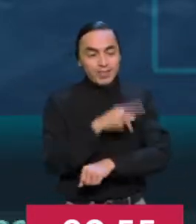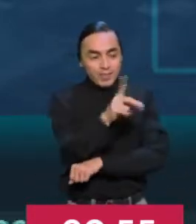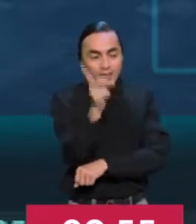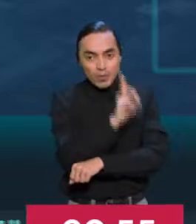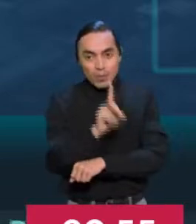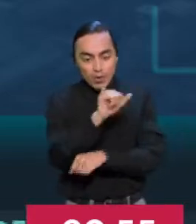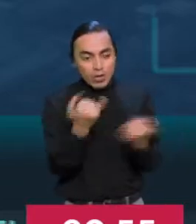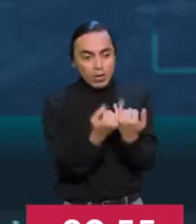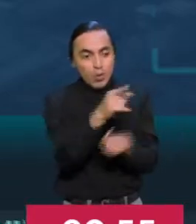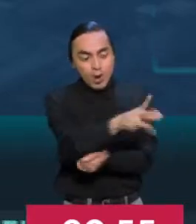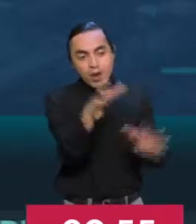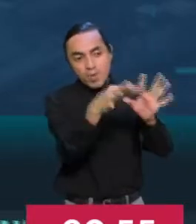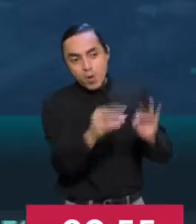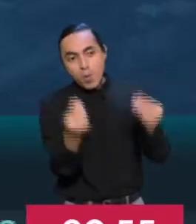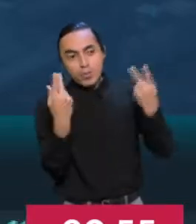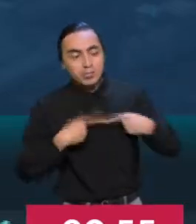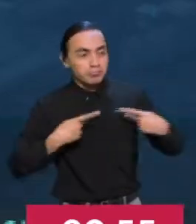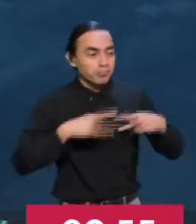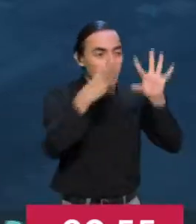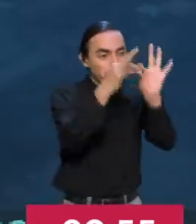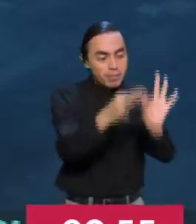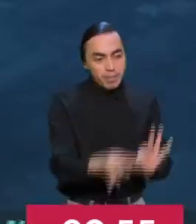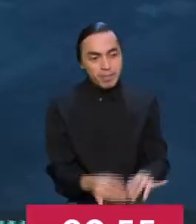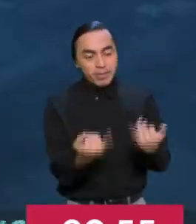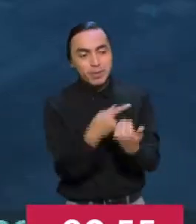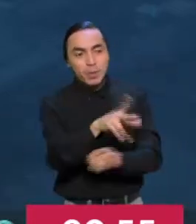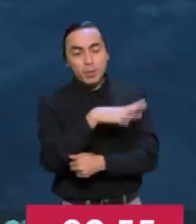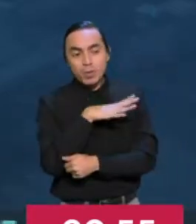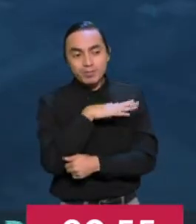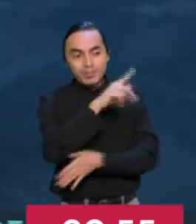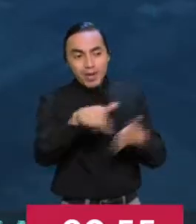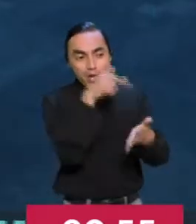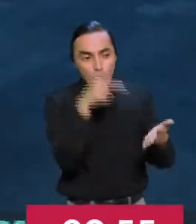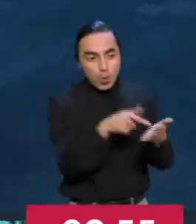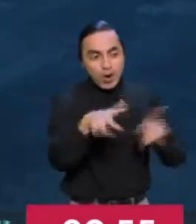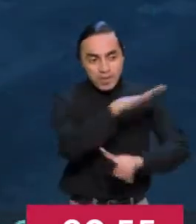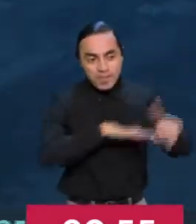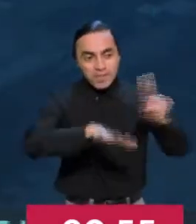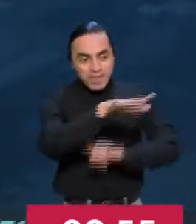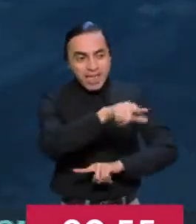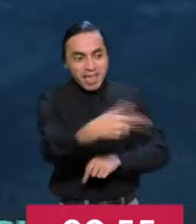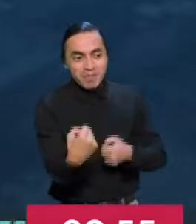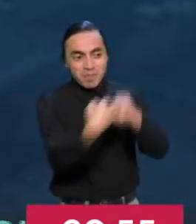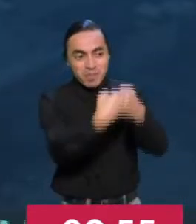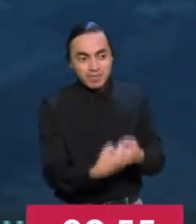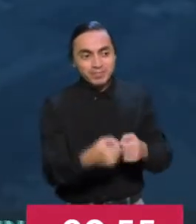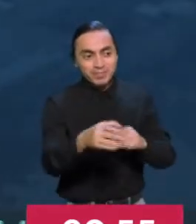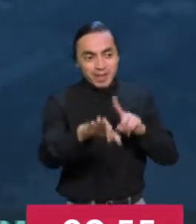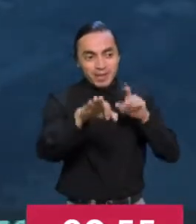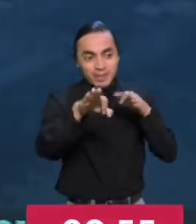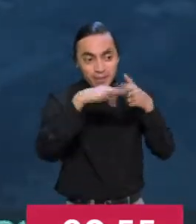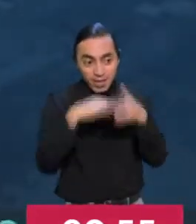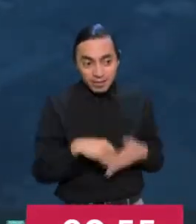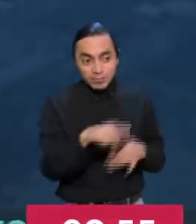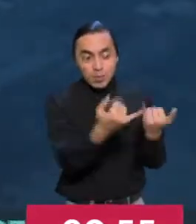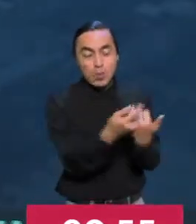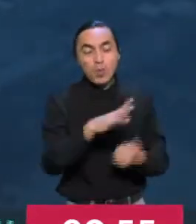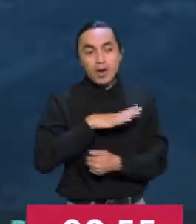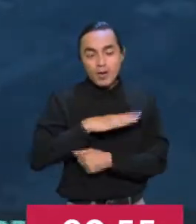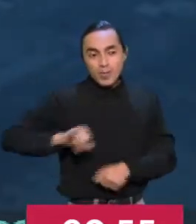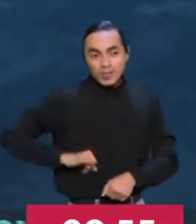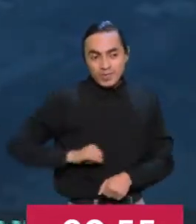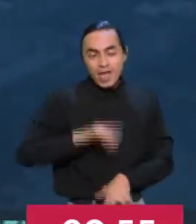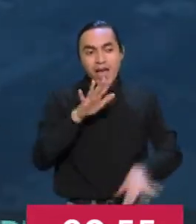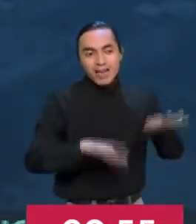bueno, retrata muchos personajes y también pues estos lugares que rodean a la Alameda Central y que son muy interesantes. Y bueno, ellos a veces